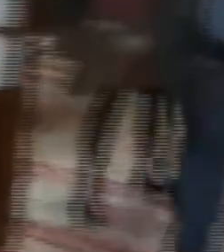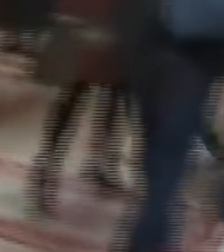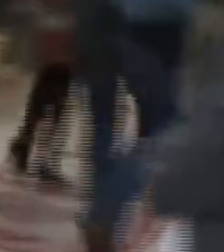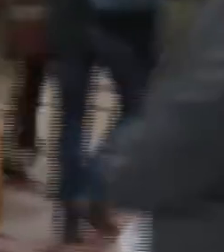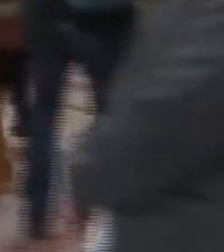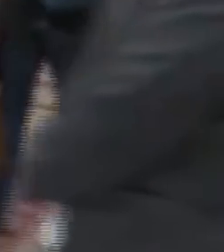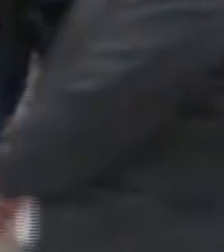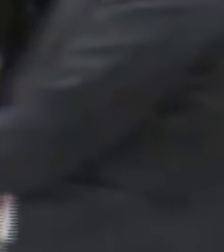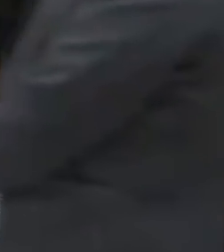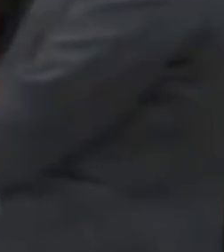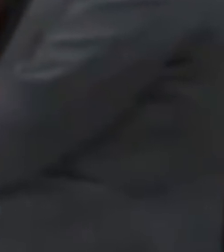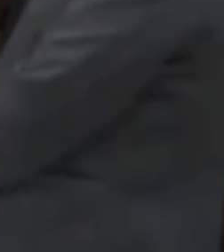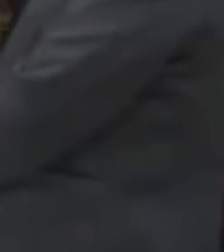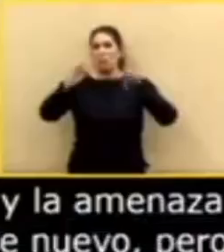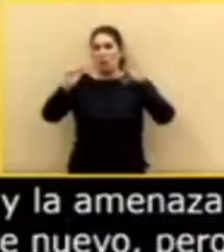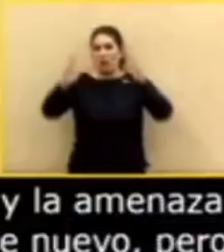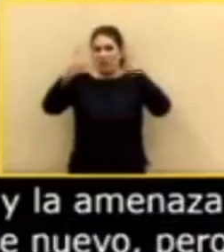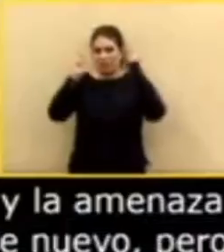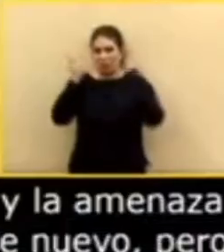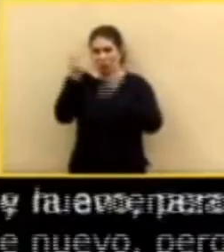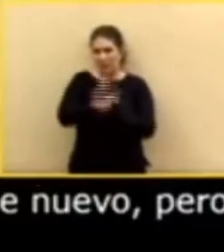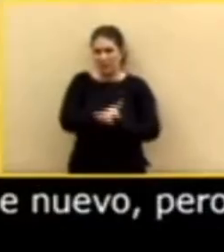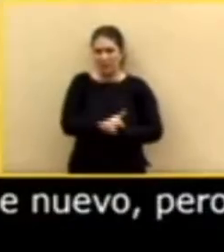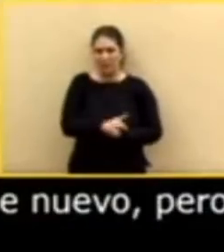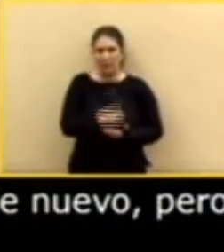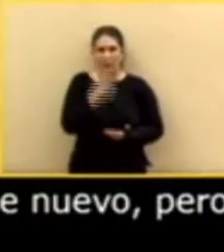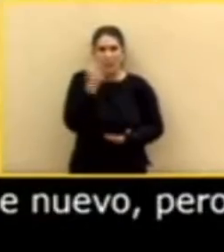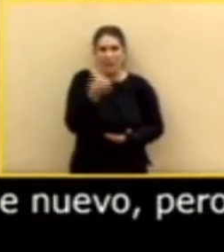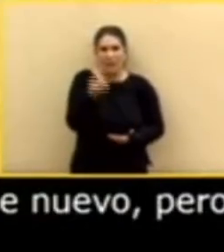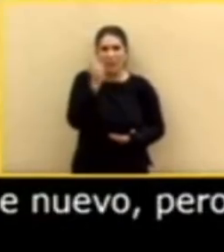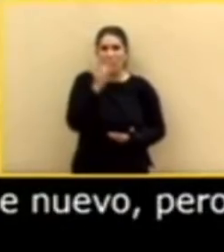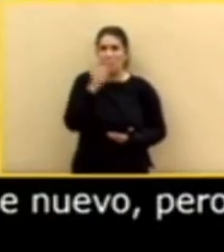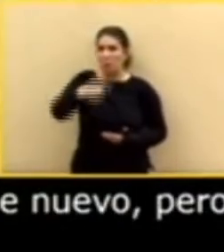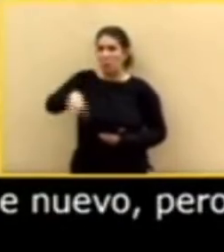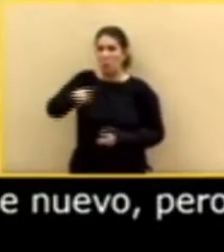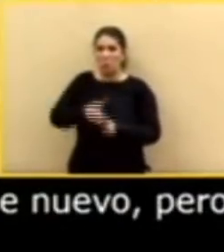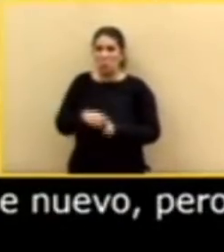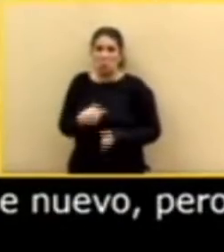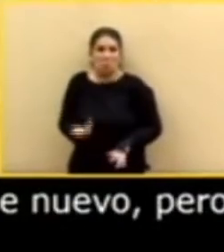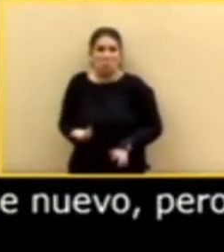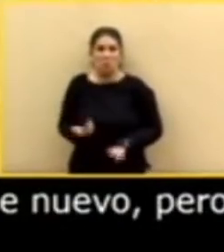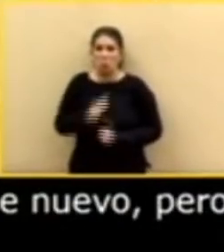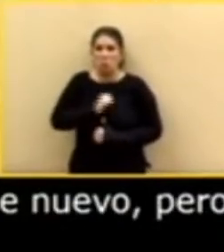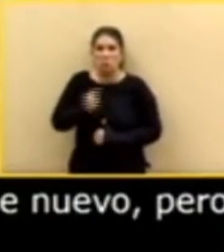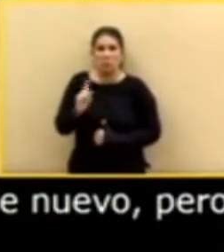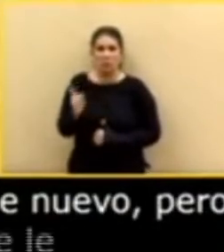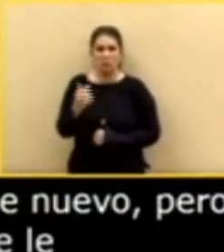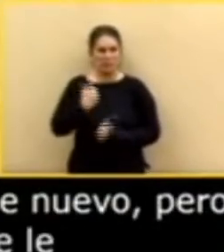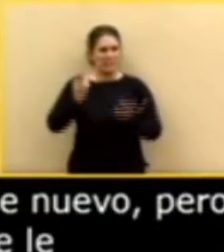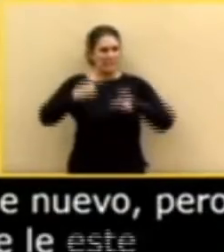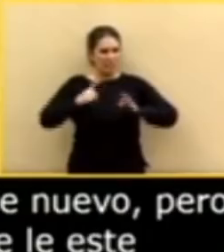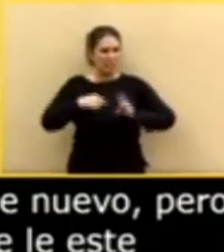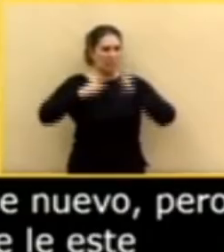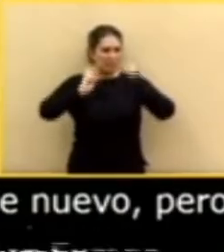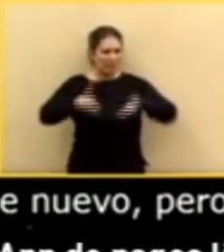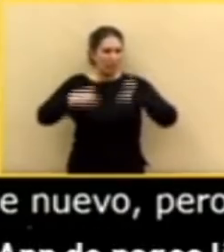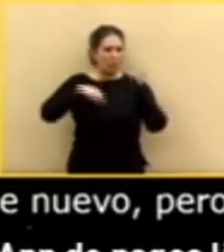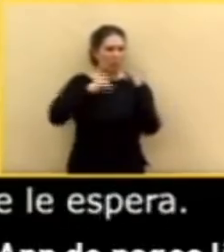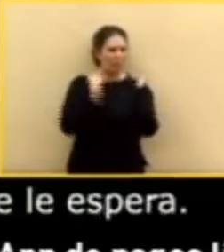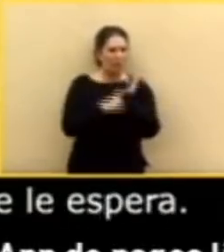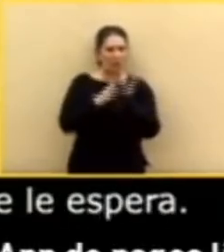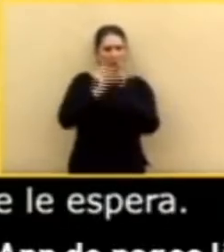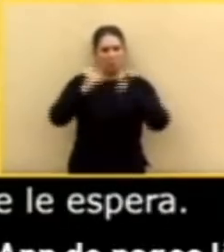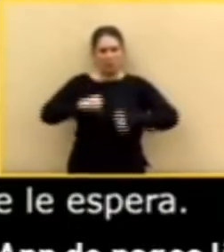eso ha sido, yo decía, eso es uno de los objetivos que tenía esta moción de censura, que se ha cumplido, como decía Alejo. Ha sido muy clarificadora. Se